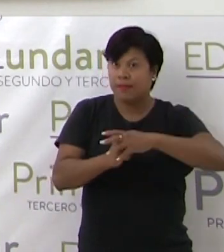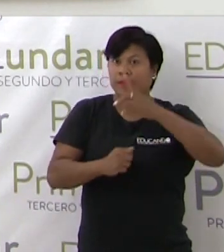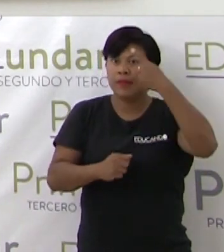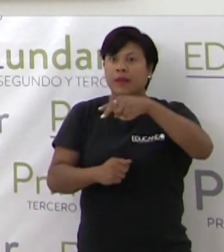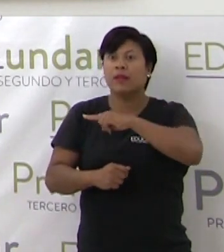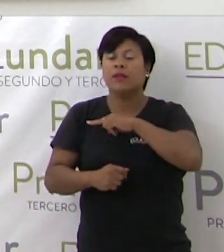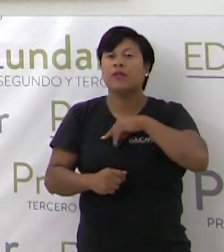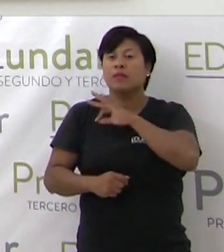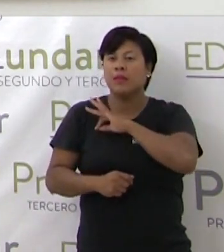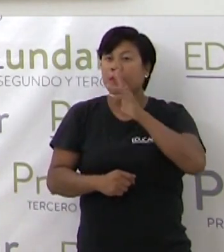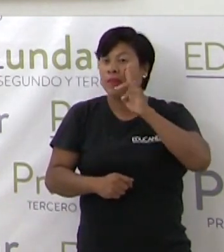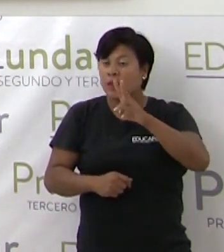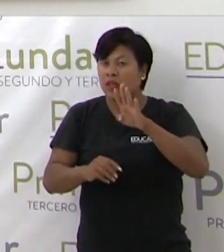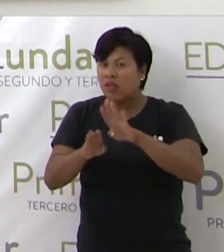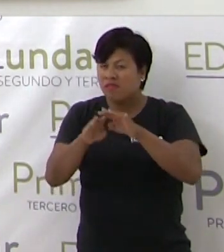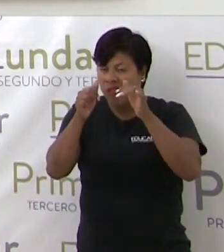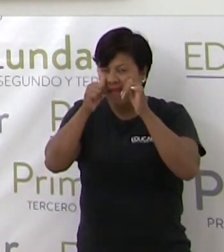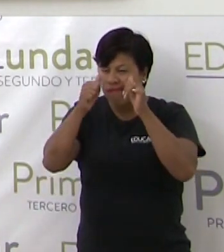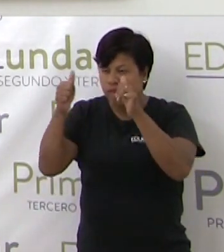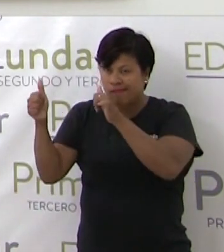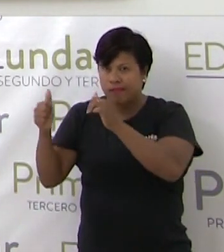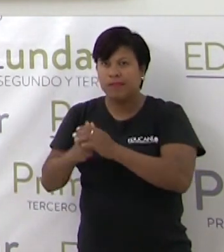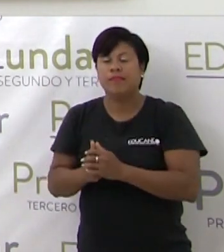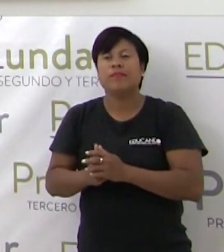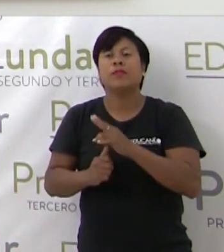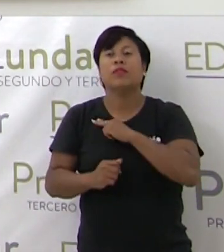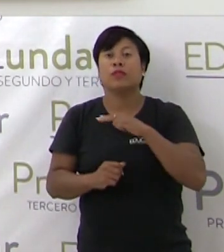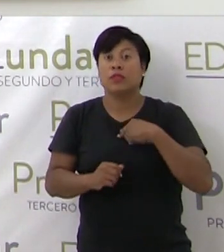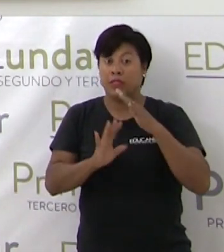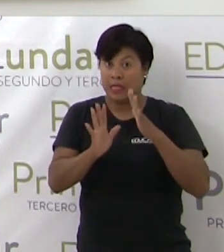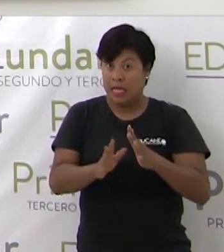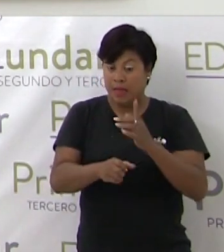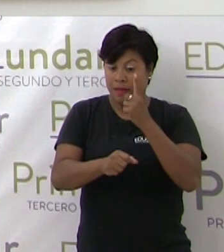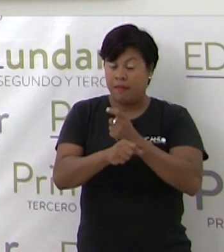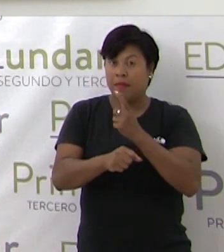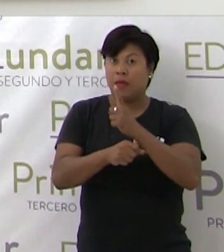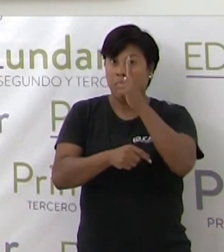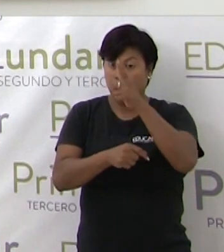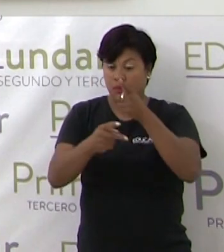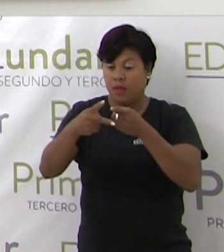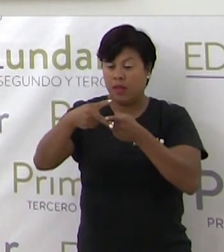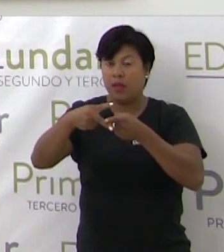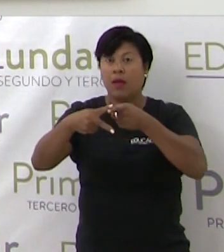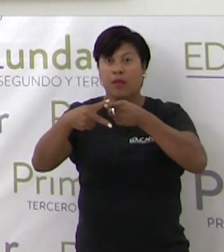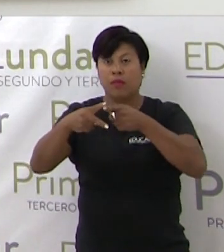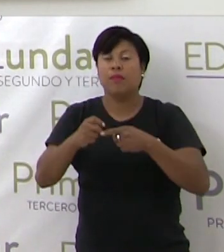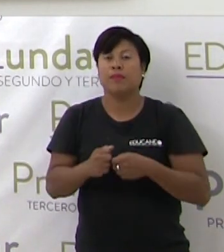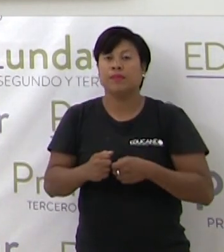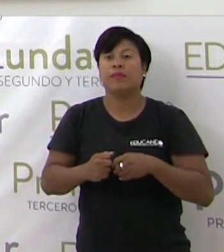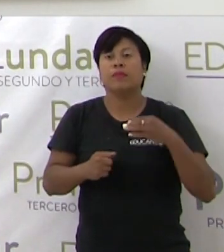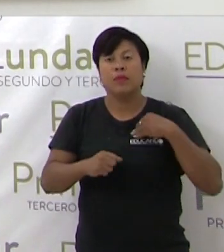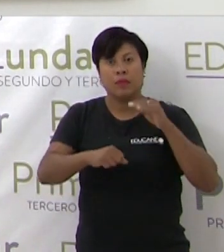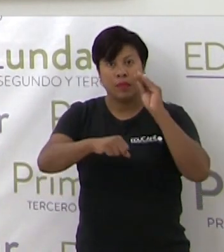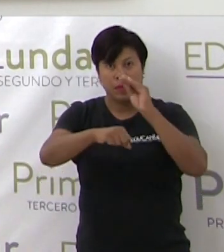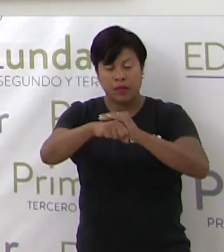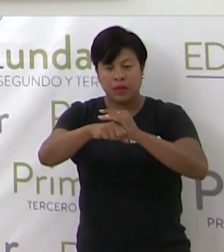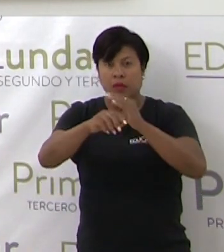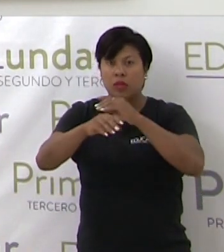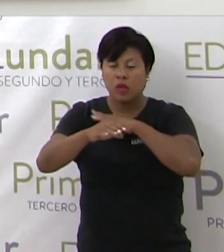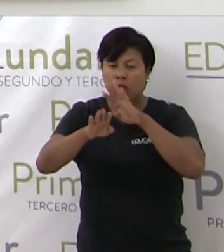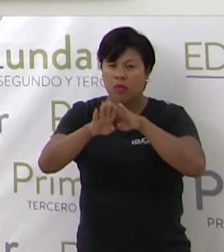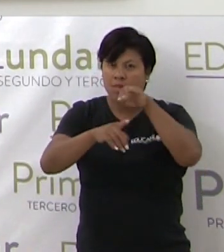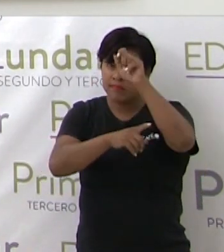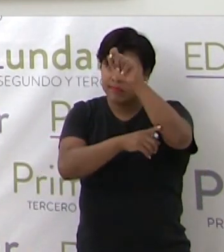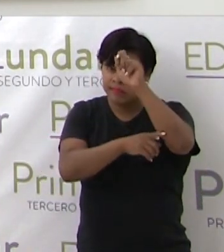podamos observarlo detenidamente. Ya hemos localizado uno de los ángulos. Voy a poner aquí también unas líneas